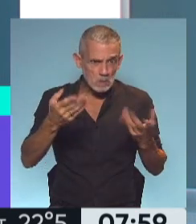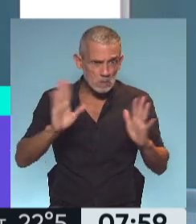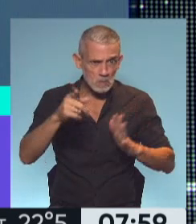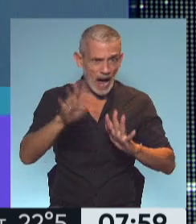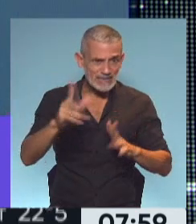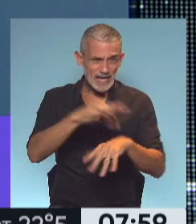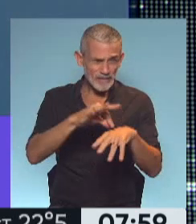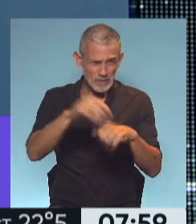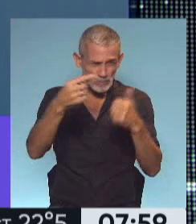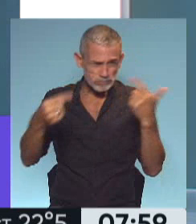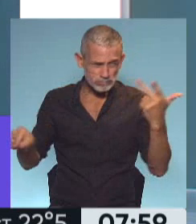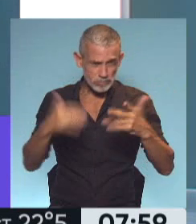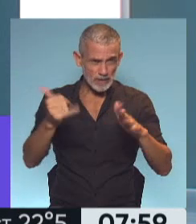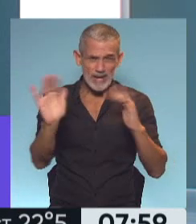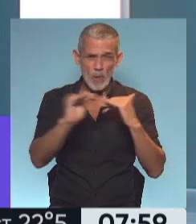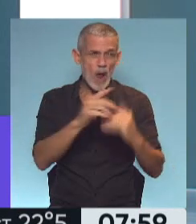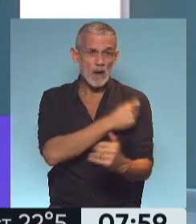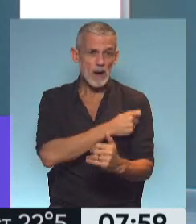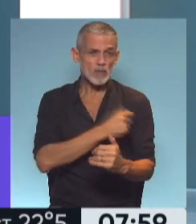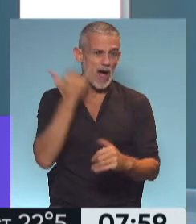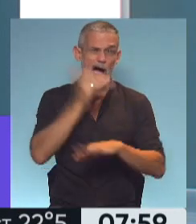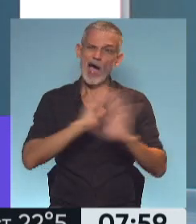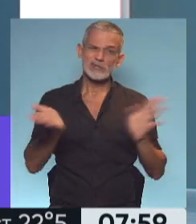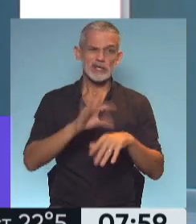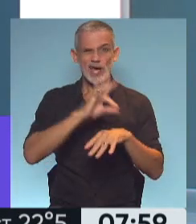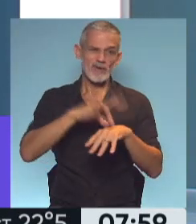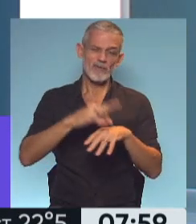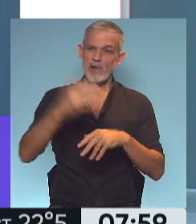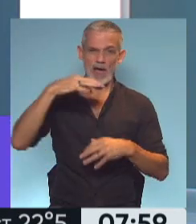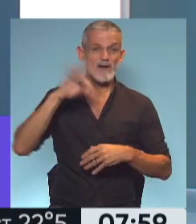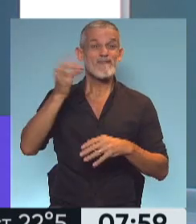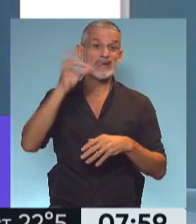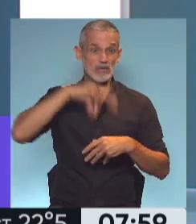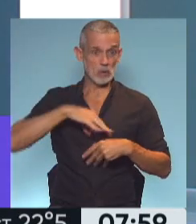otras enfermedades. Es decir, estar vacunado no significa no poder tener el virus o